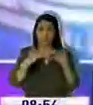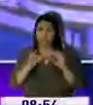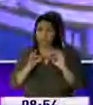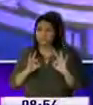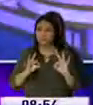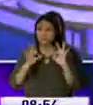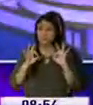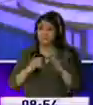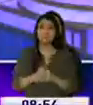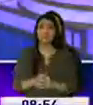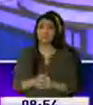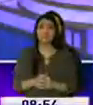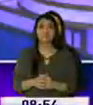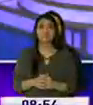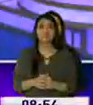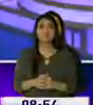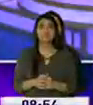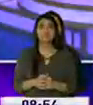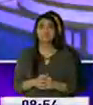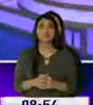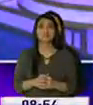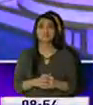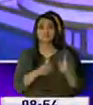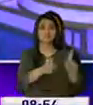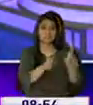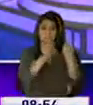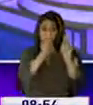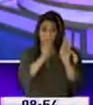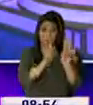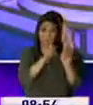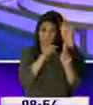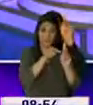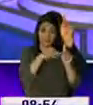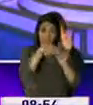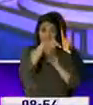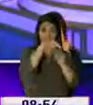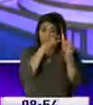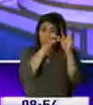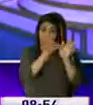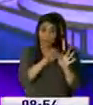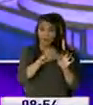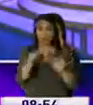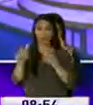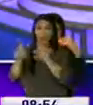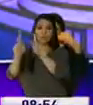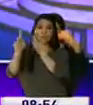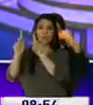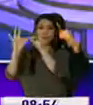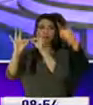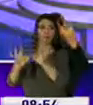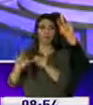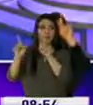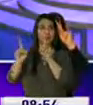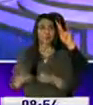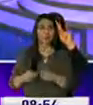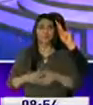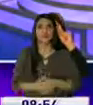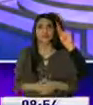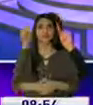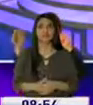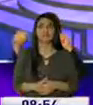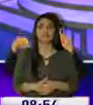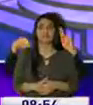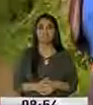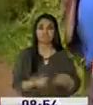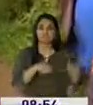Un puente sobre este y un puente paralelo, porque obviamente claro, tenemos que tener los dos sentidos